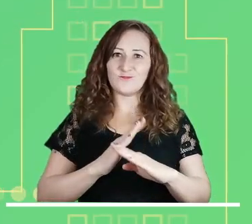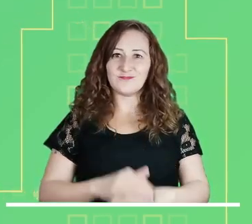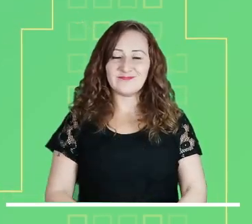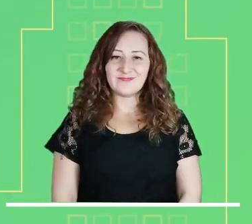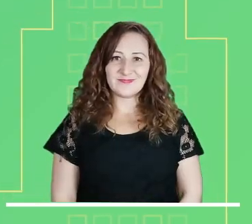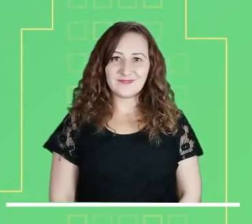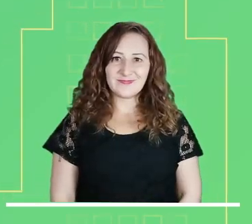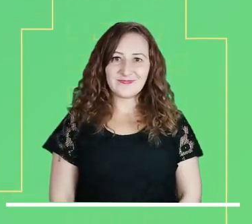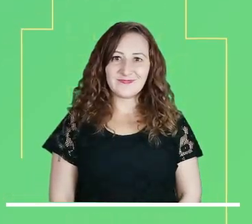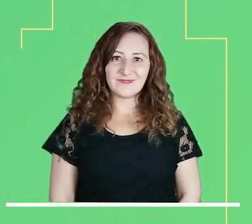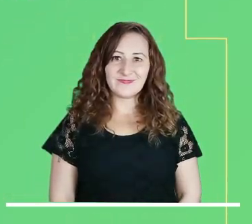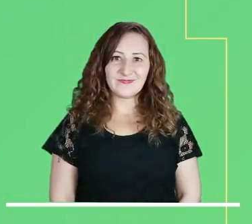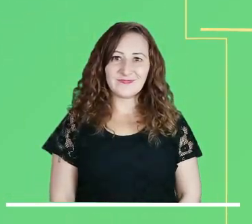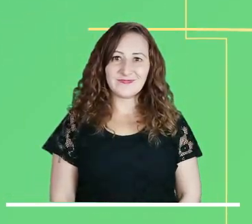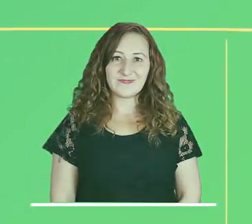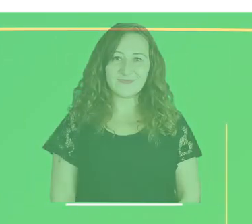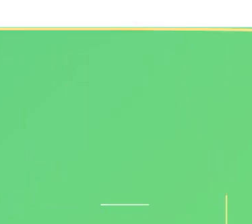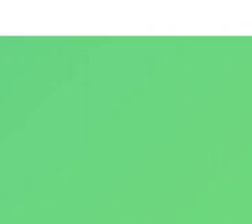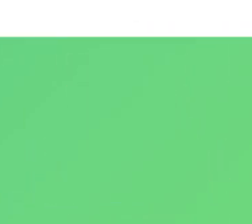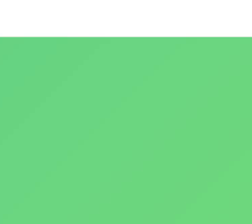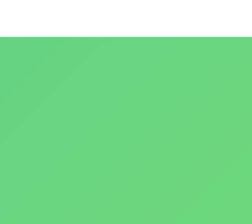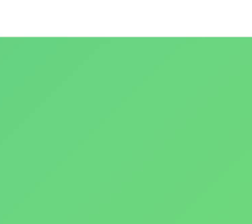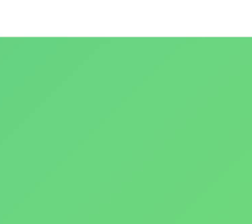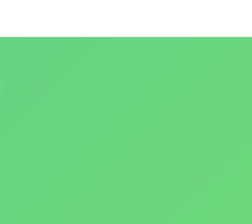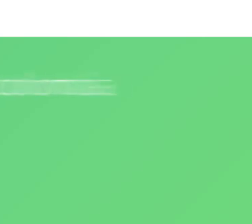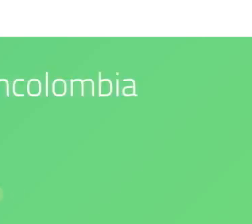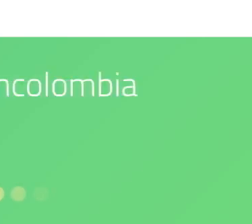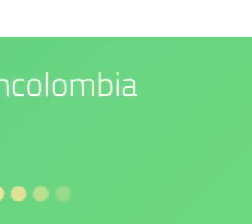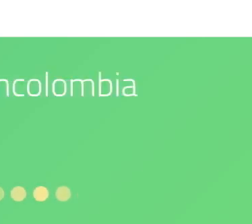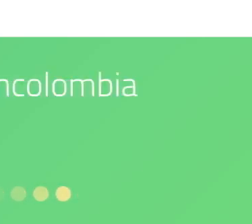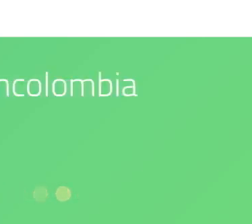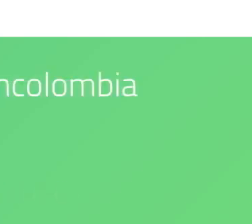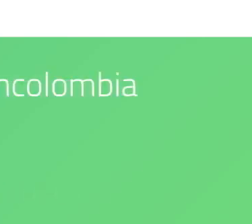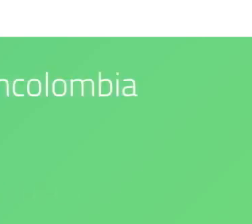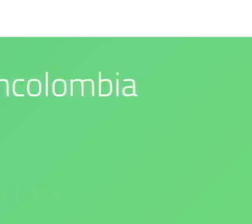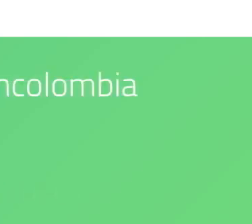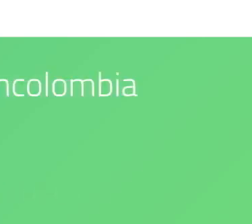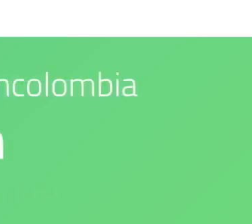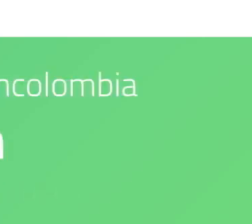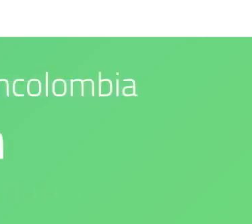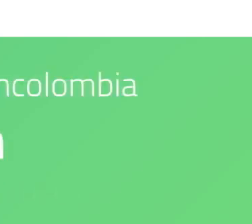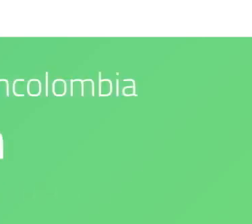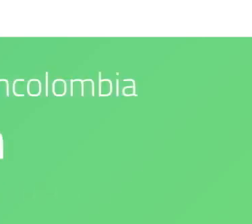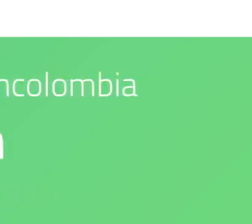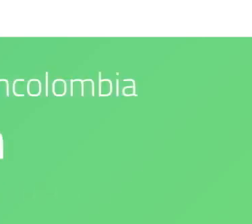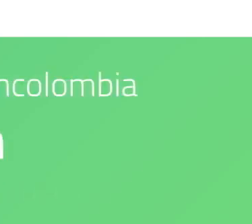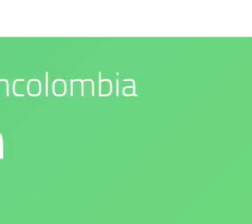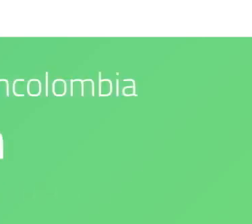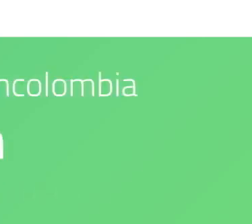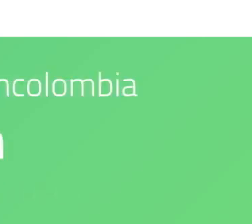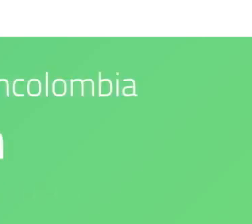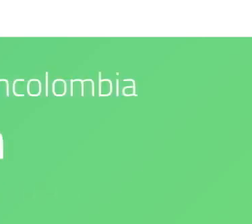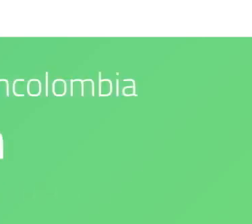esperamos en nuestras redes sociales. Nuestro compromiso es con el medio ambiente. IDEAM es confianza y prevención.